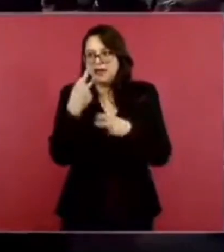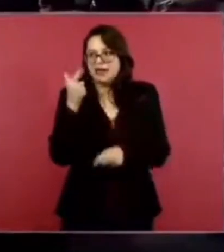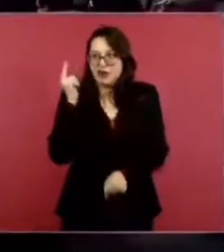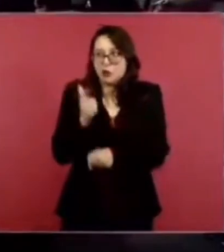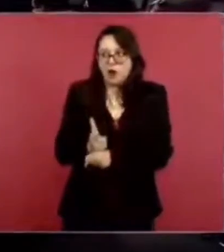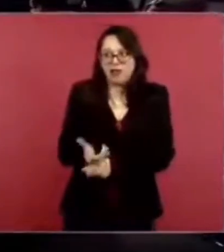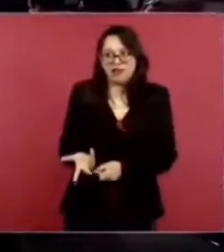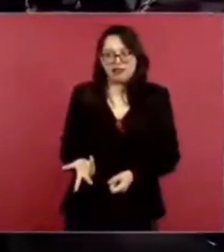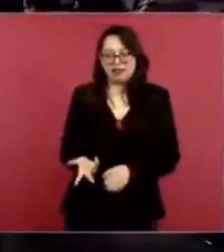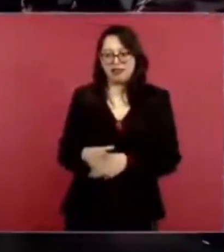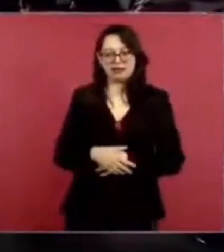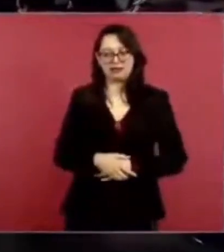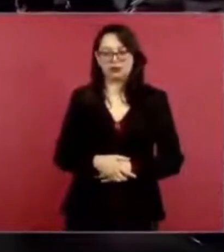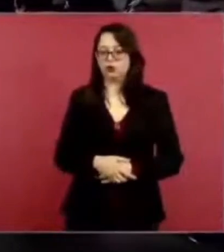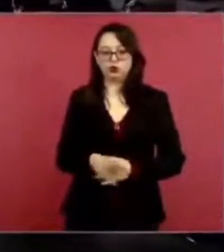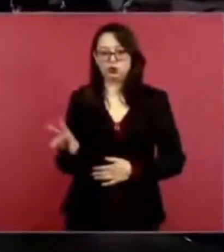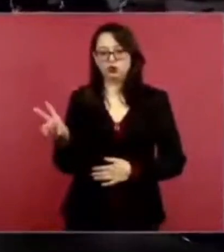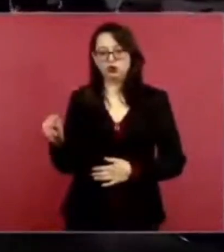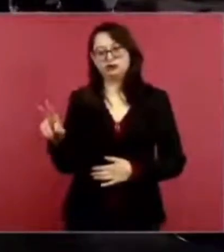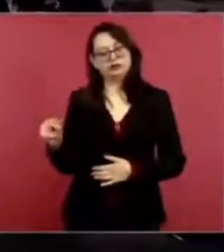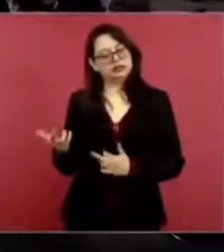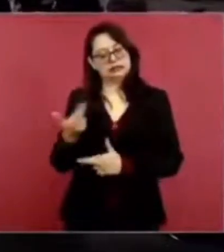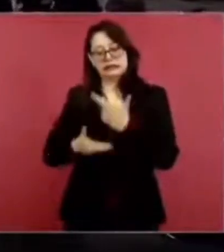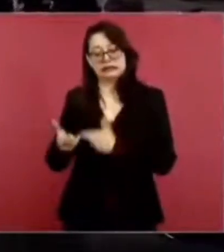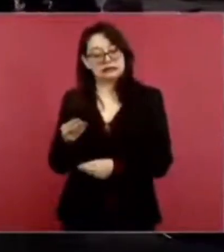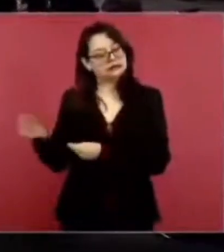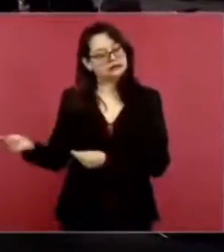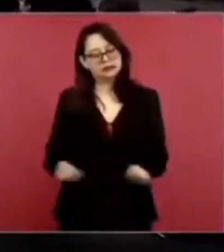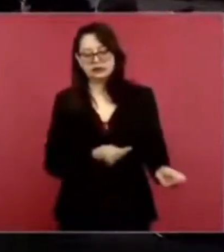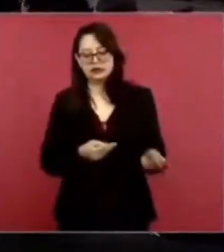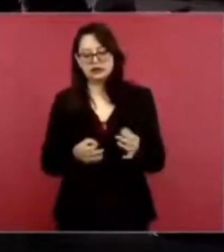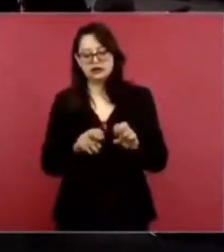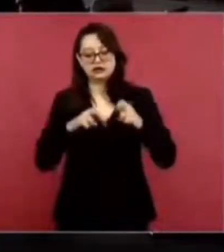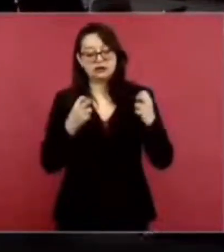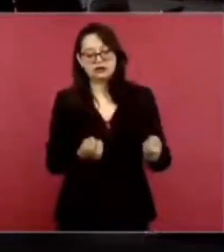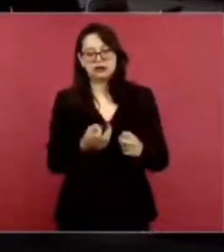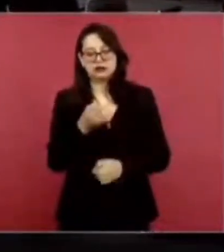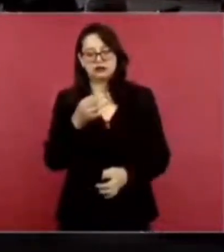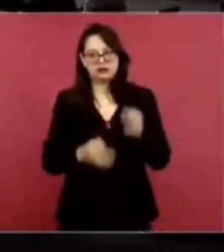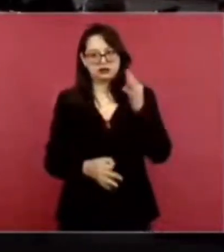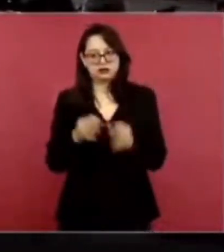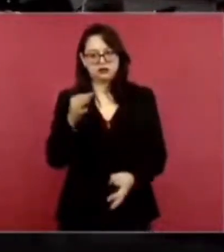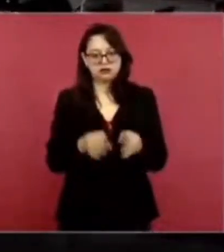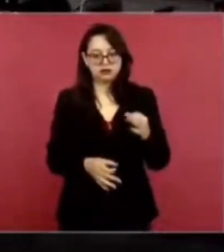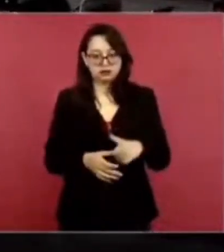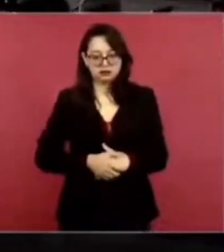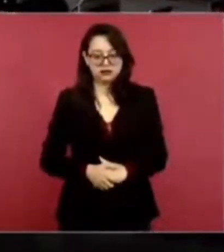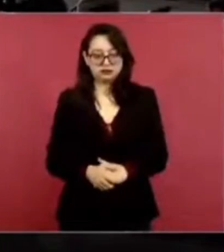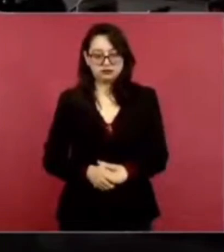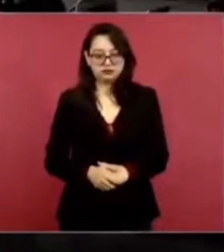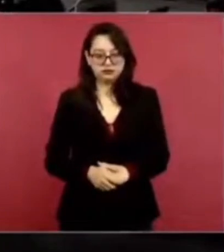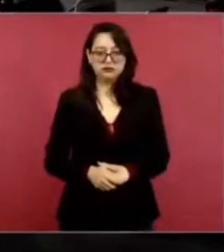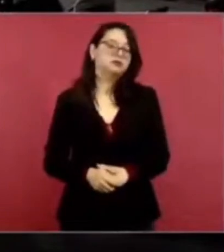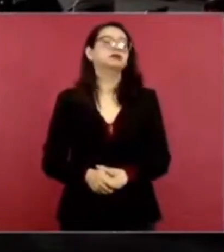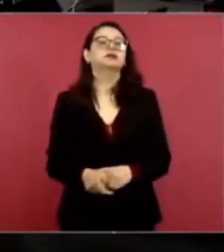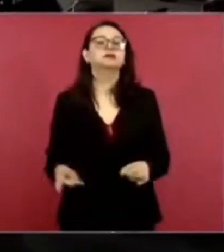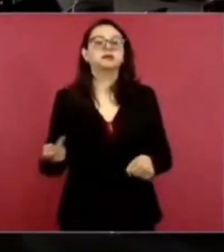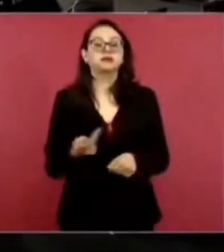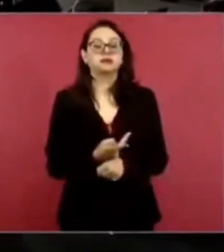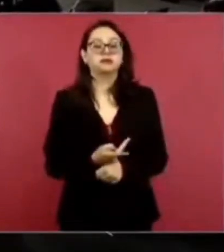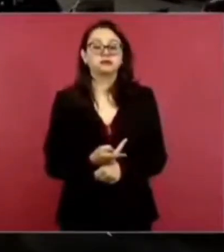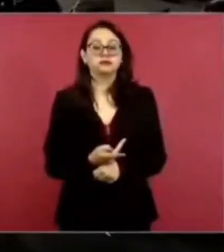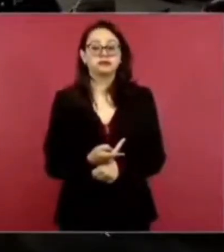yo hablé con él y le dije, les repito, vamos a hacer una revisión, una auditoría. Tú eres contador.